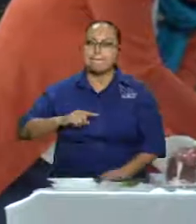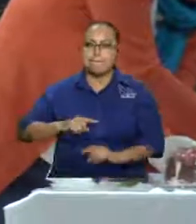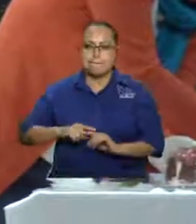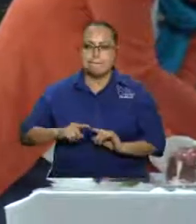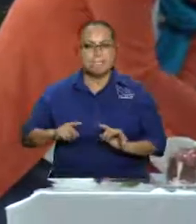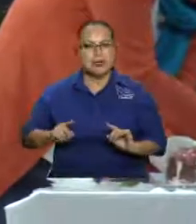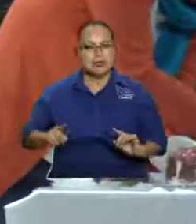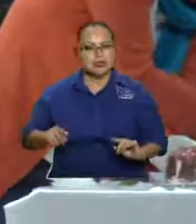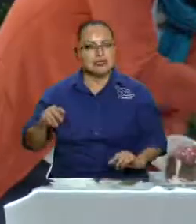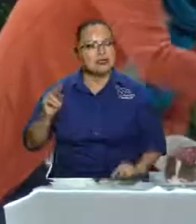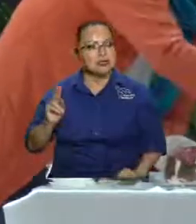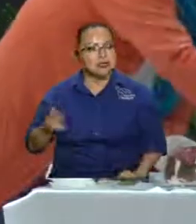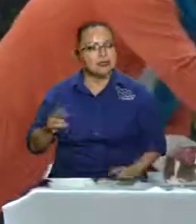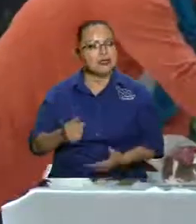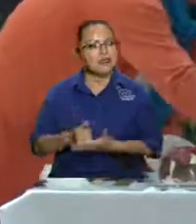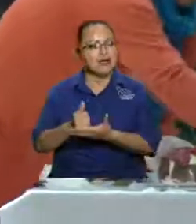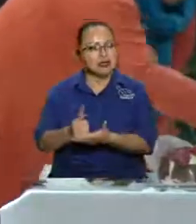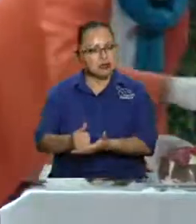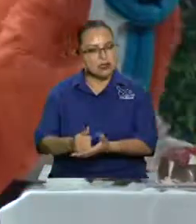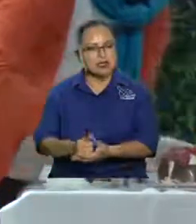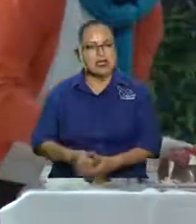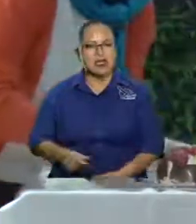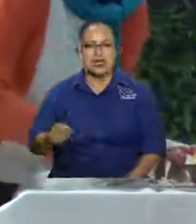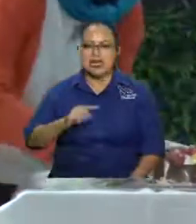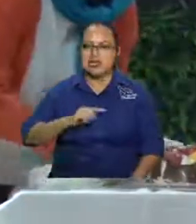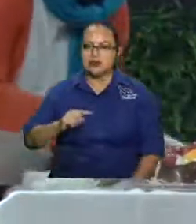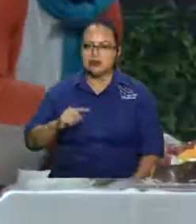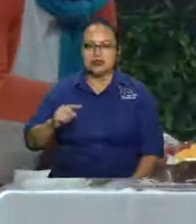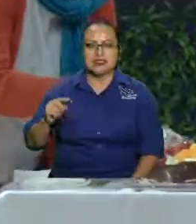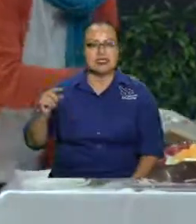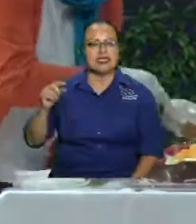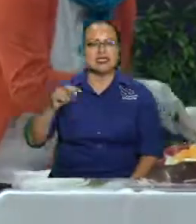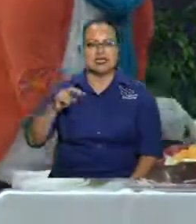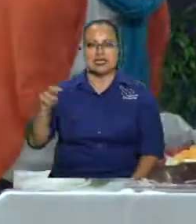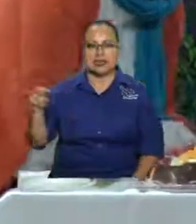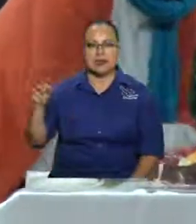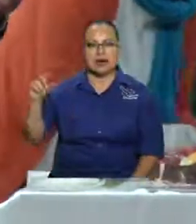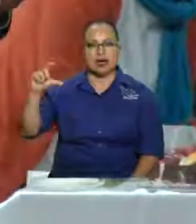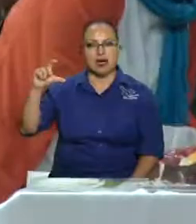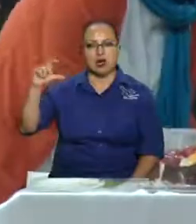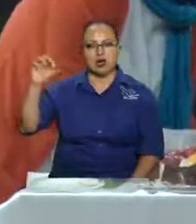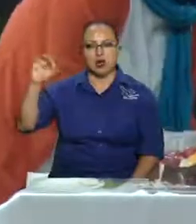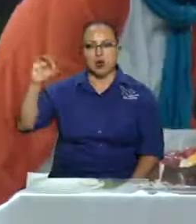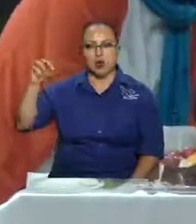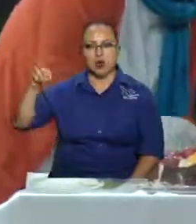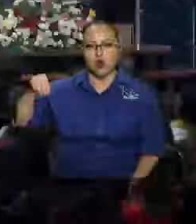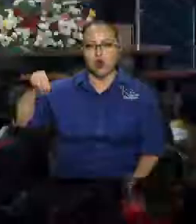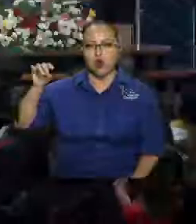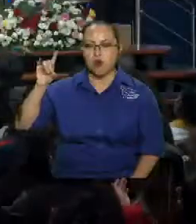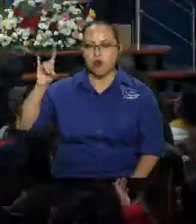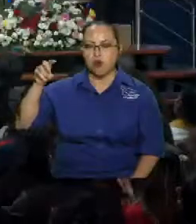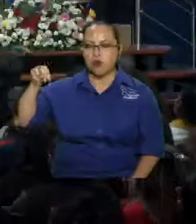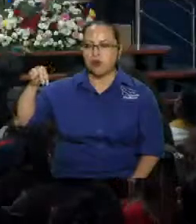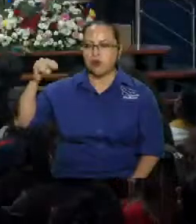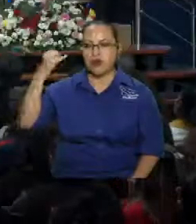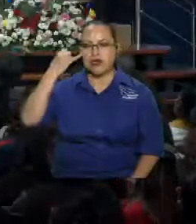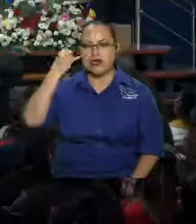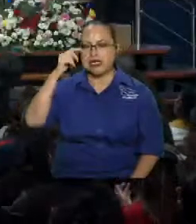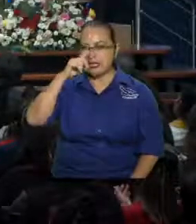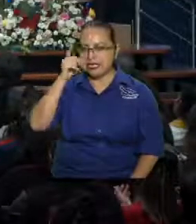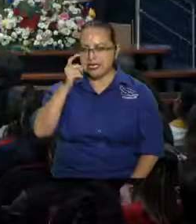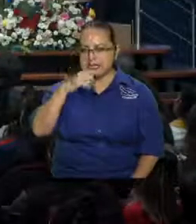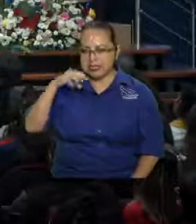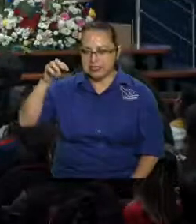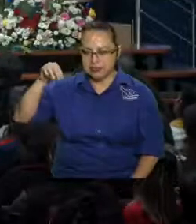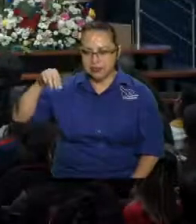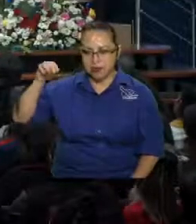Pero si siempre se les está, hermano, eso es el comunismo. Es la idea del comunismo. Que le da todo gratis según